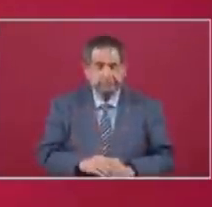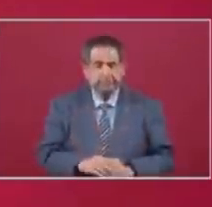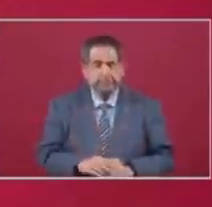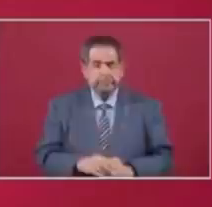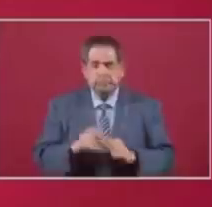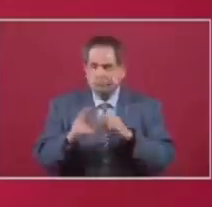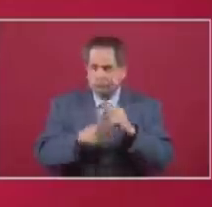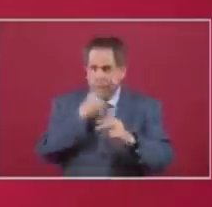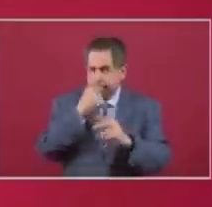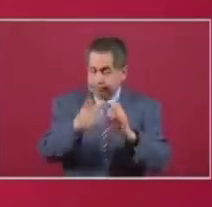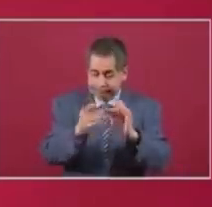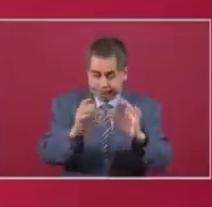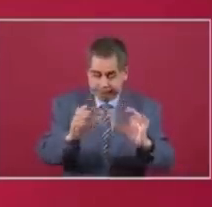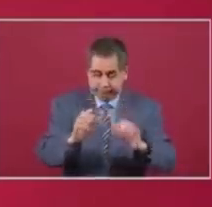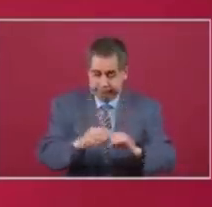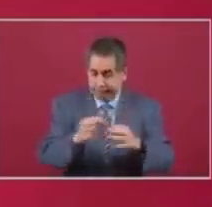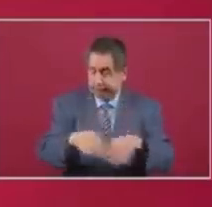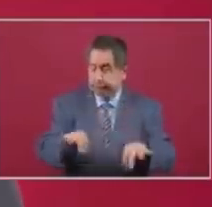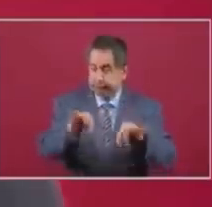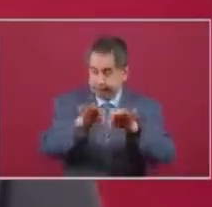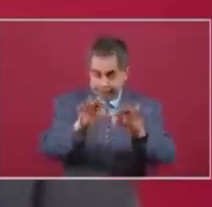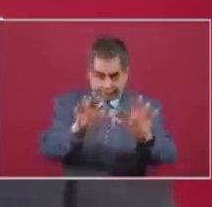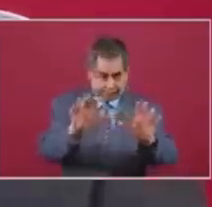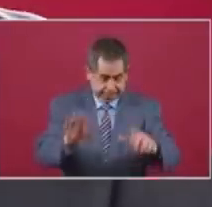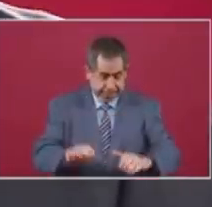voy a decir algo importante.